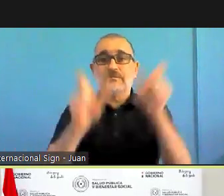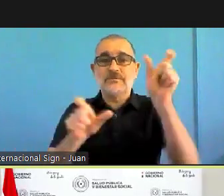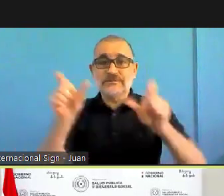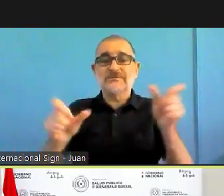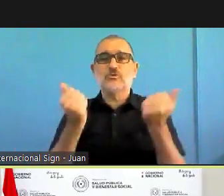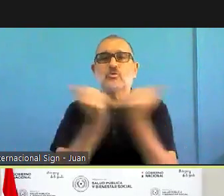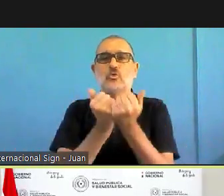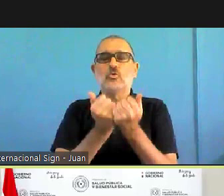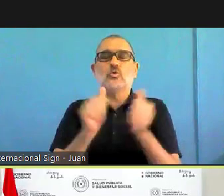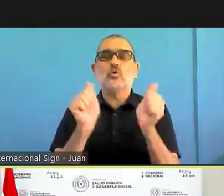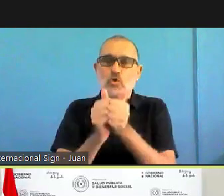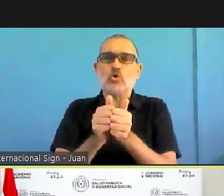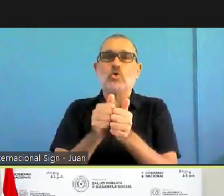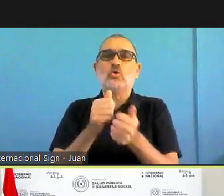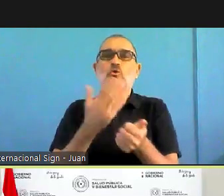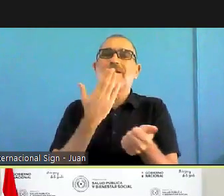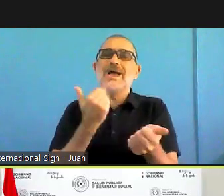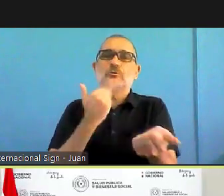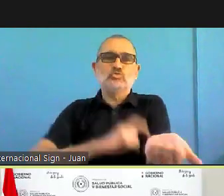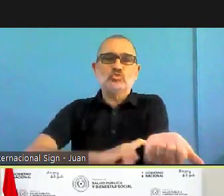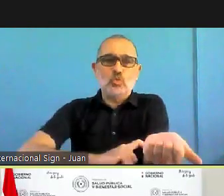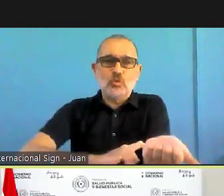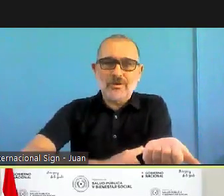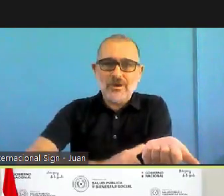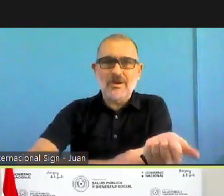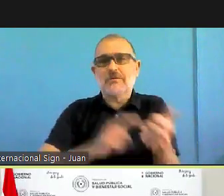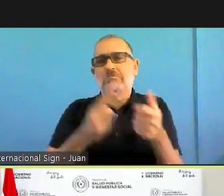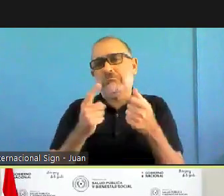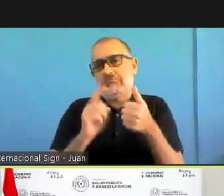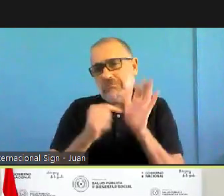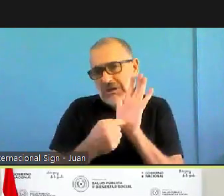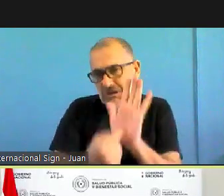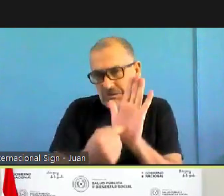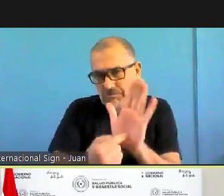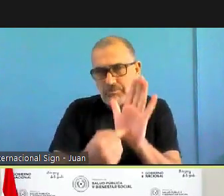del hospital de cabecera con las microredes y estas con la comunidad